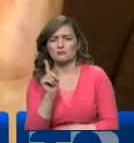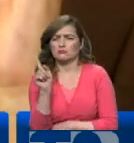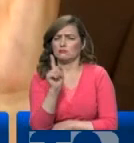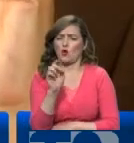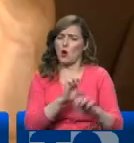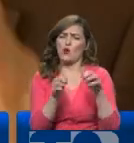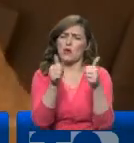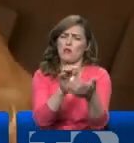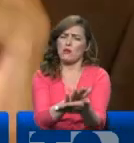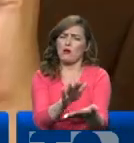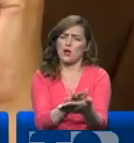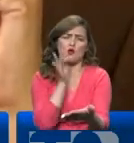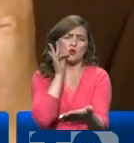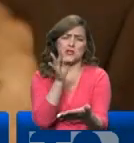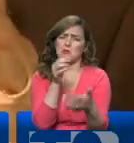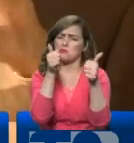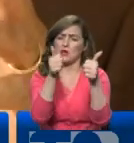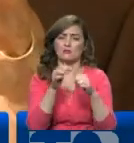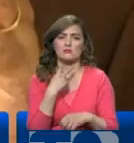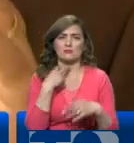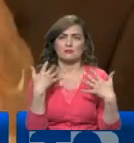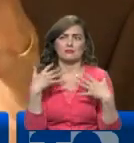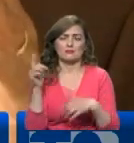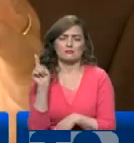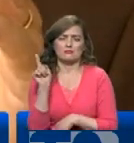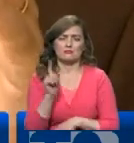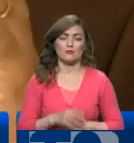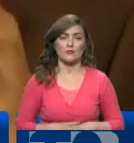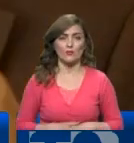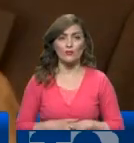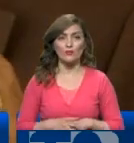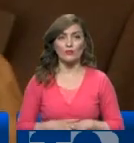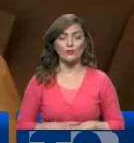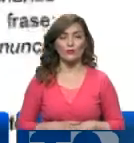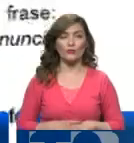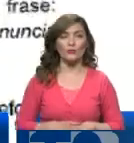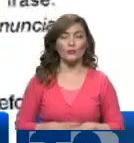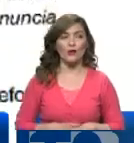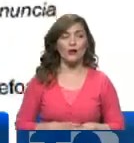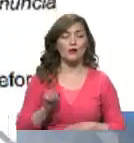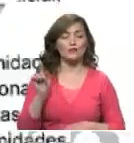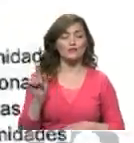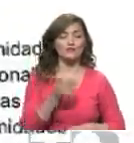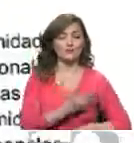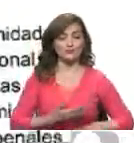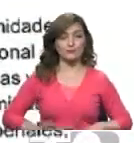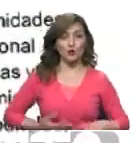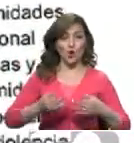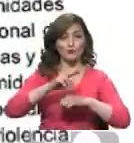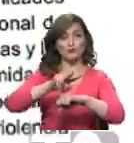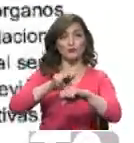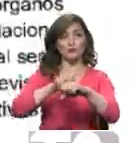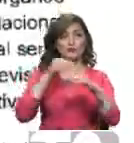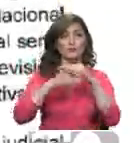de sembrar temor en algunos jueces para someterlos. Aguirre, como presidenta de la Corte Nacional,